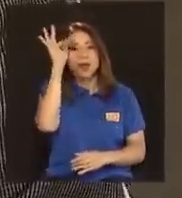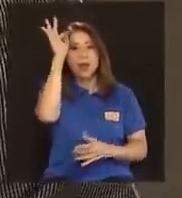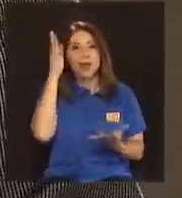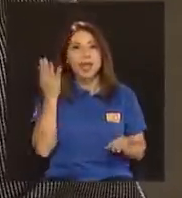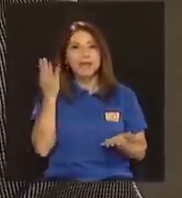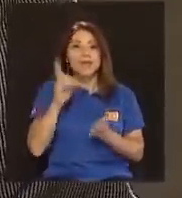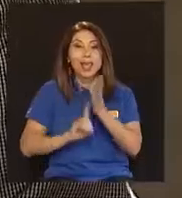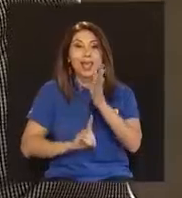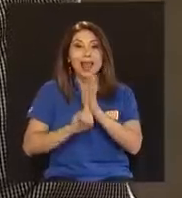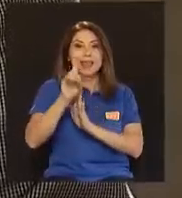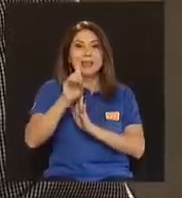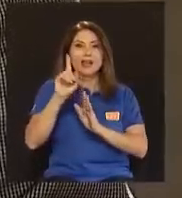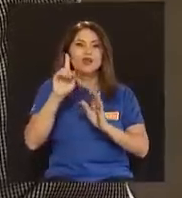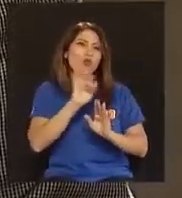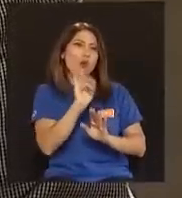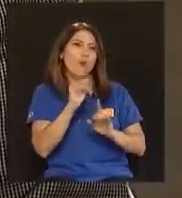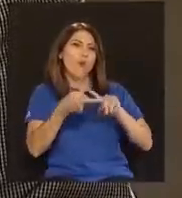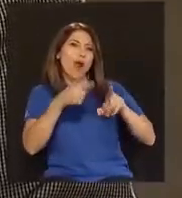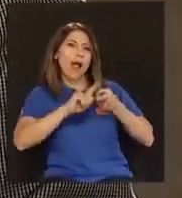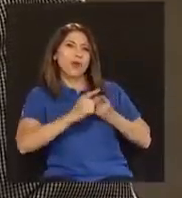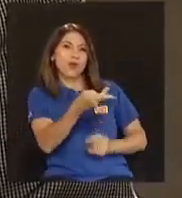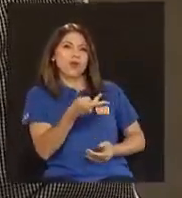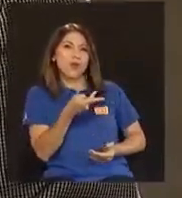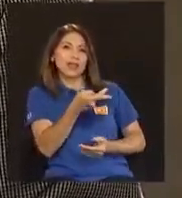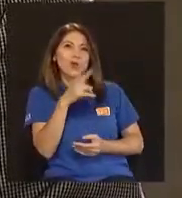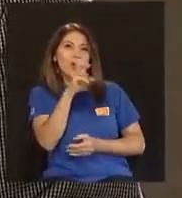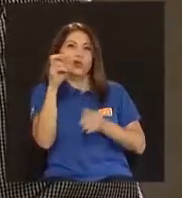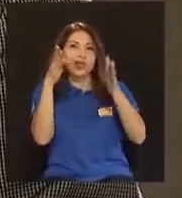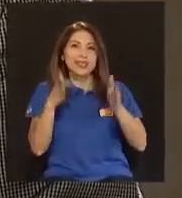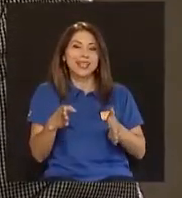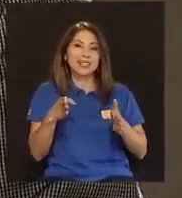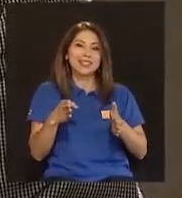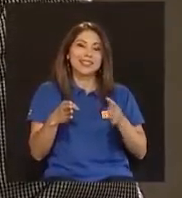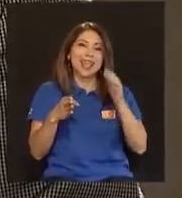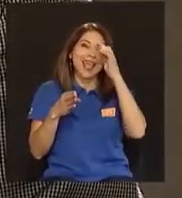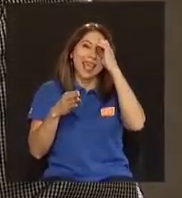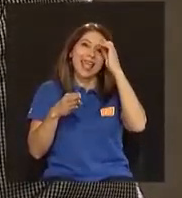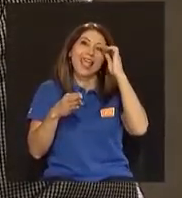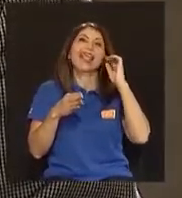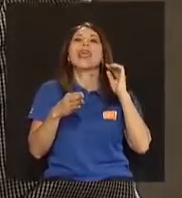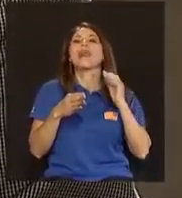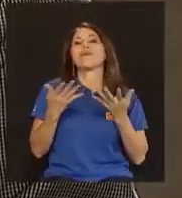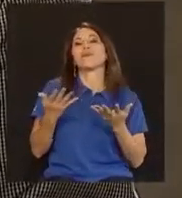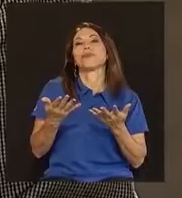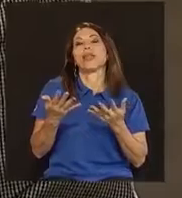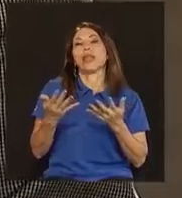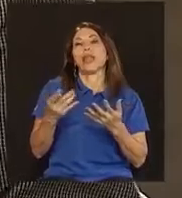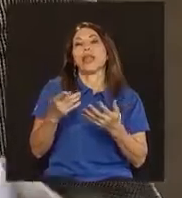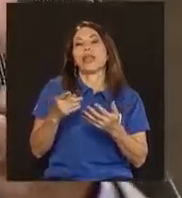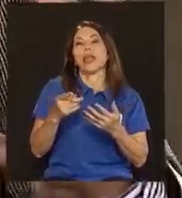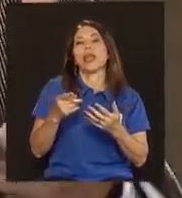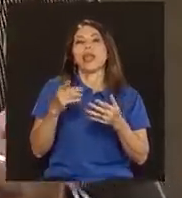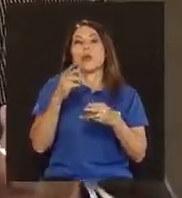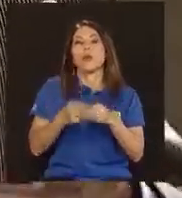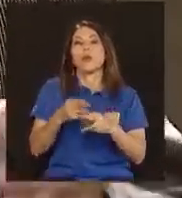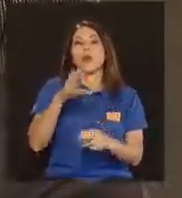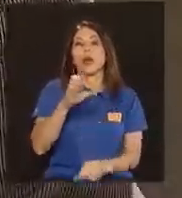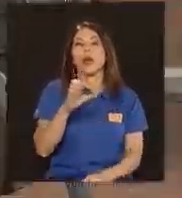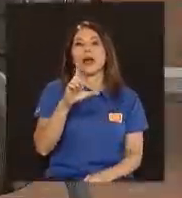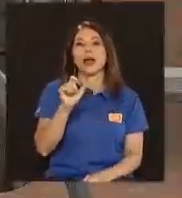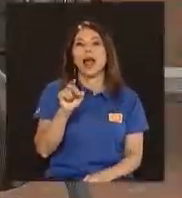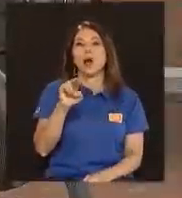desarrolló un común amigo nuestro, tuyo y mío, costarricense en Ohio State, Claudio González. Maestro mío. Maestro cuando, mío